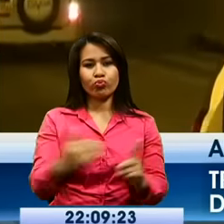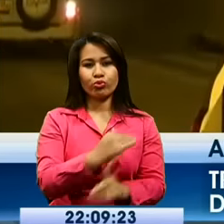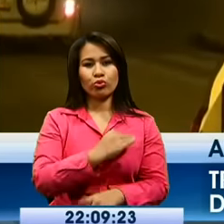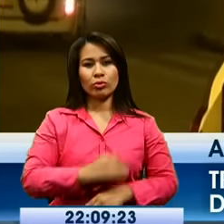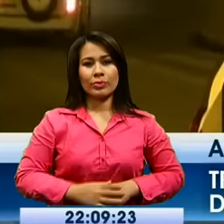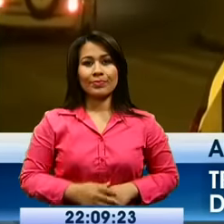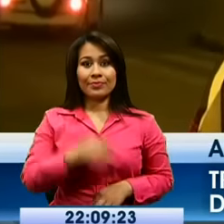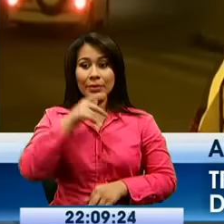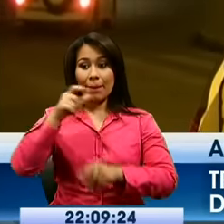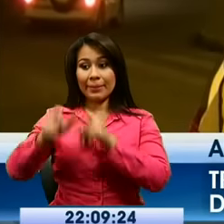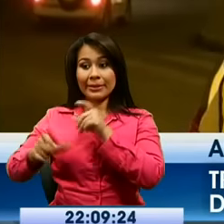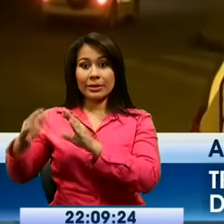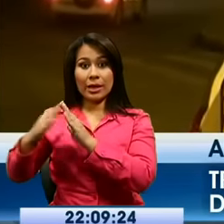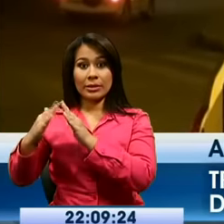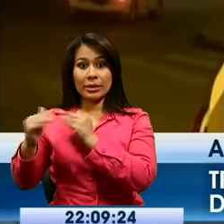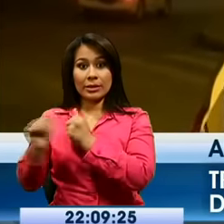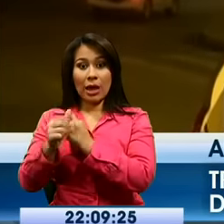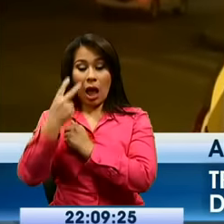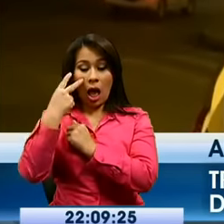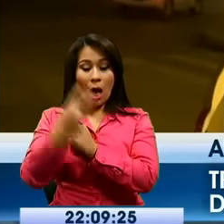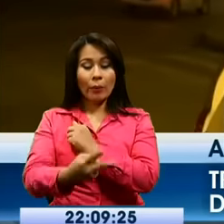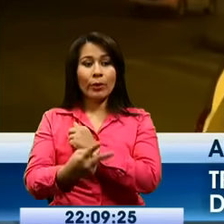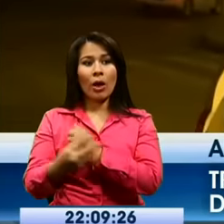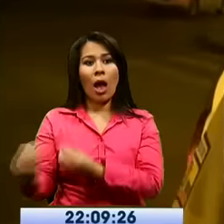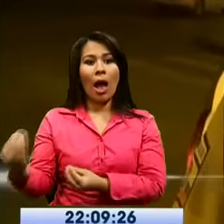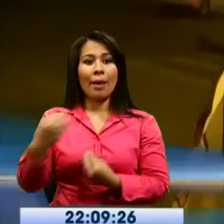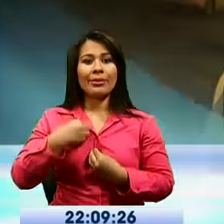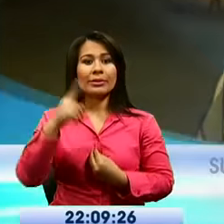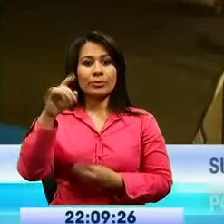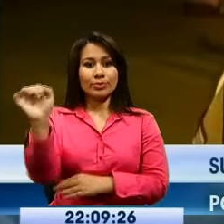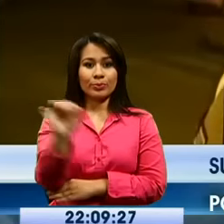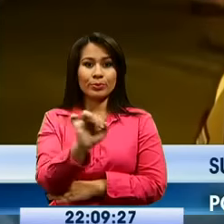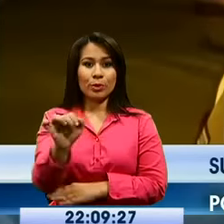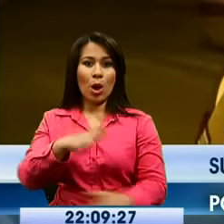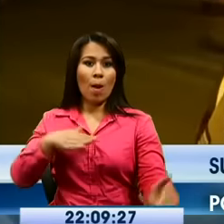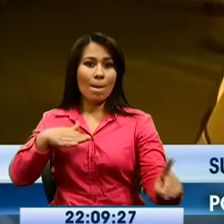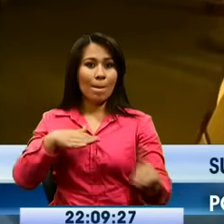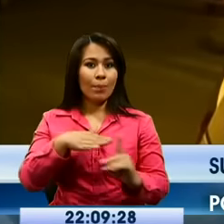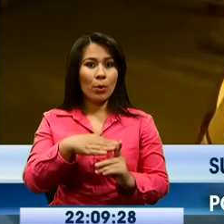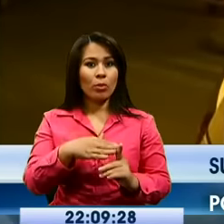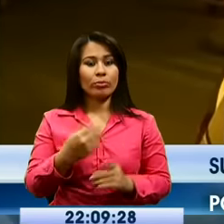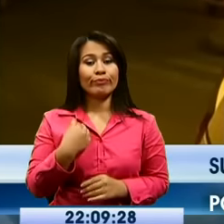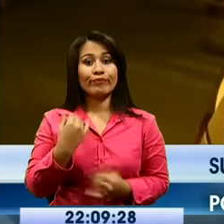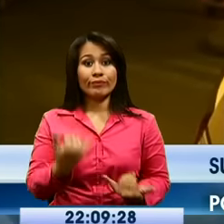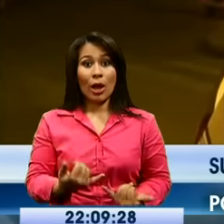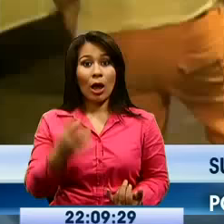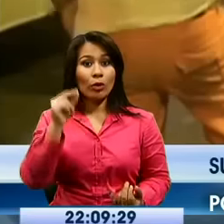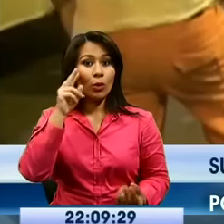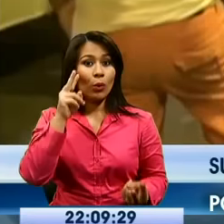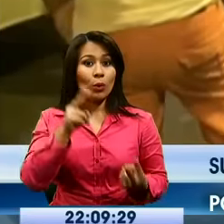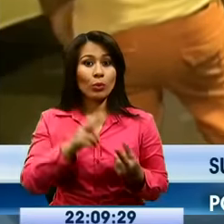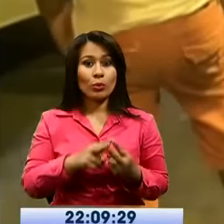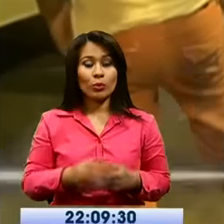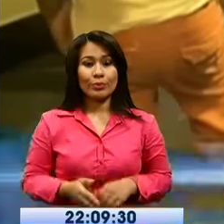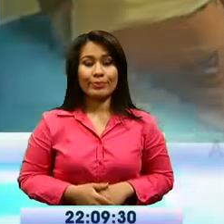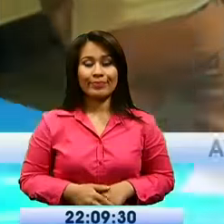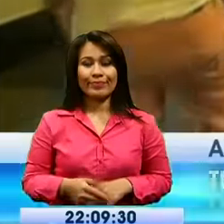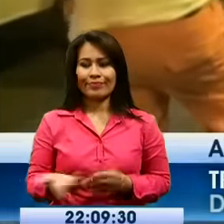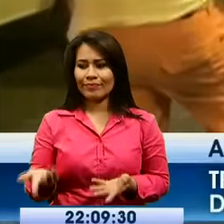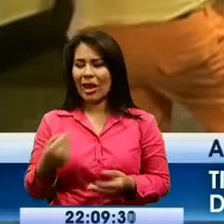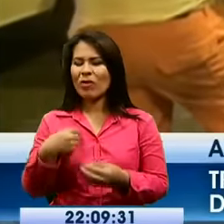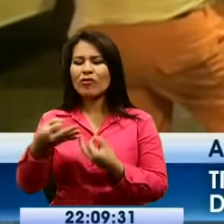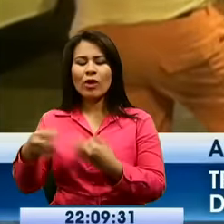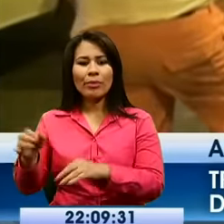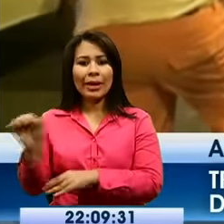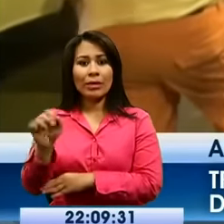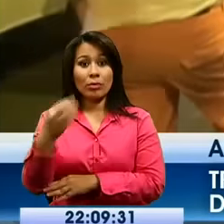del sector manifiestan que no, que fue por un vehículo, no conocen características. El adolescente de 13